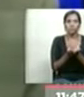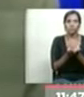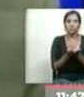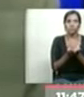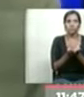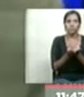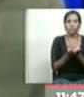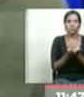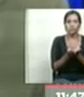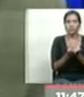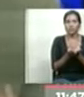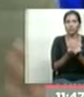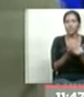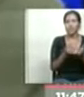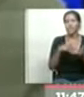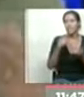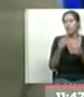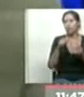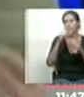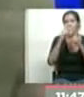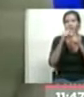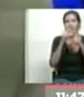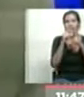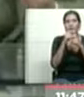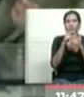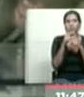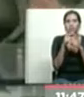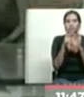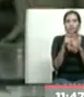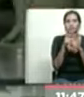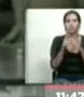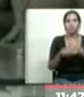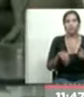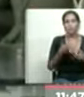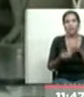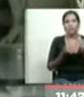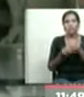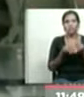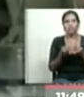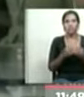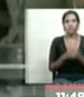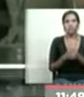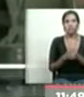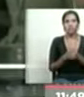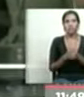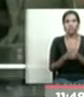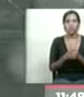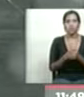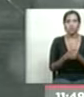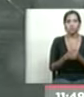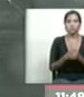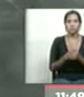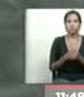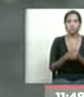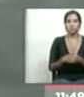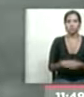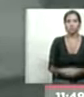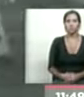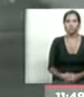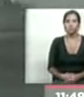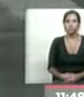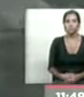de ciber. En otras palabras... ¿Y usted cree que se podría ser usado? Digo nada más.